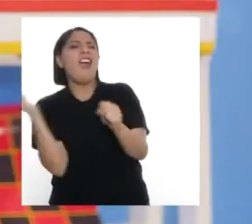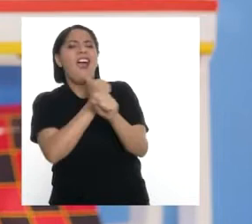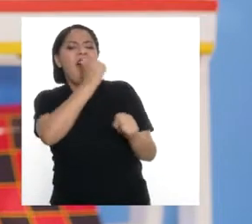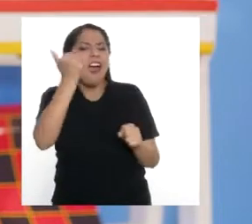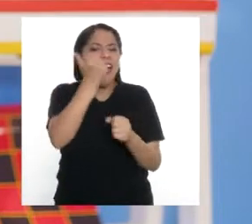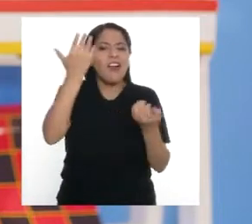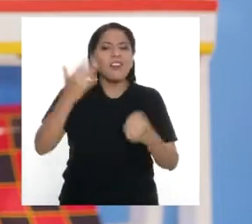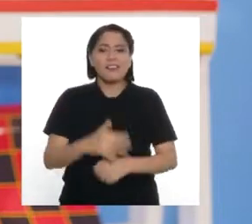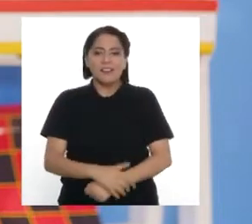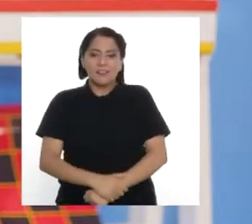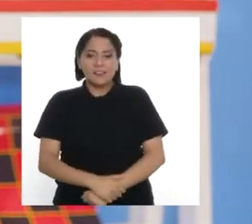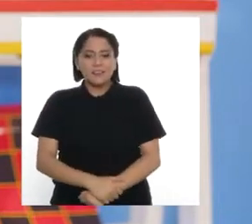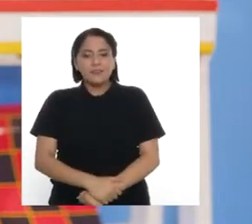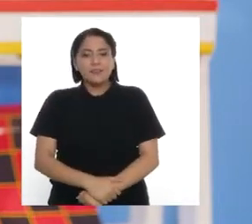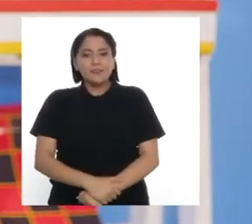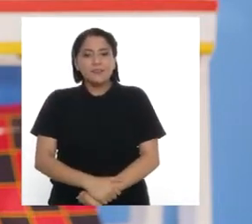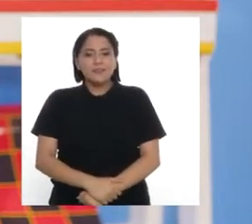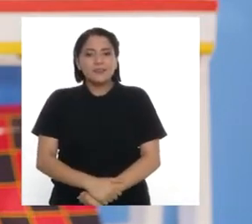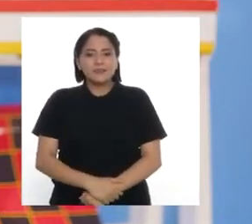gana.